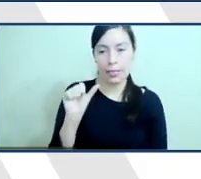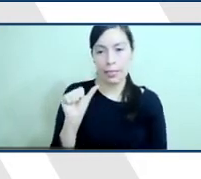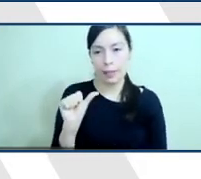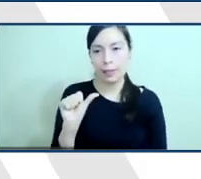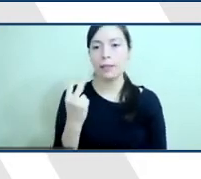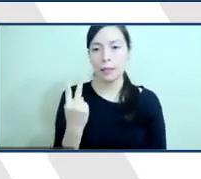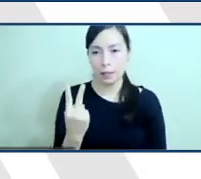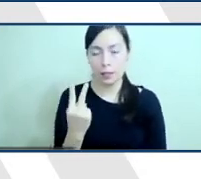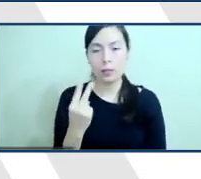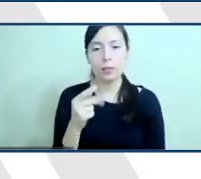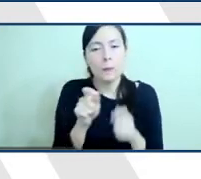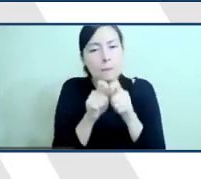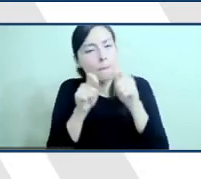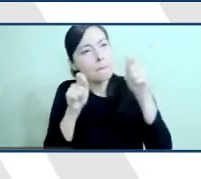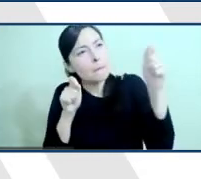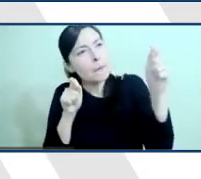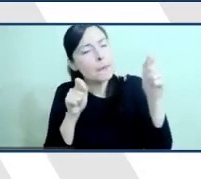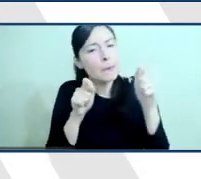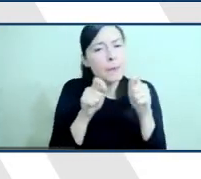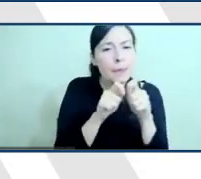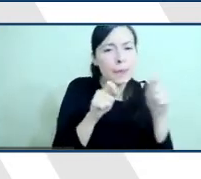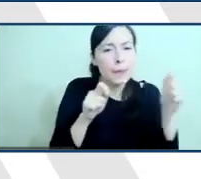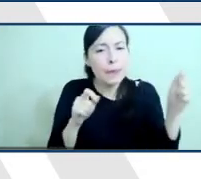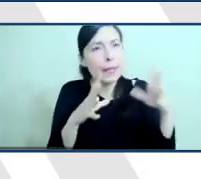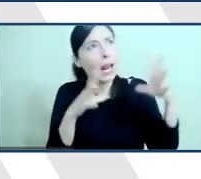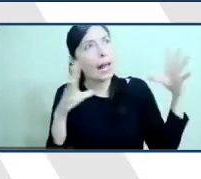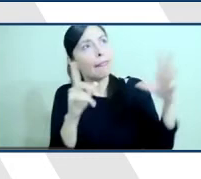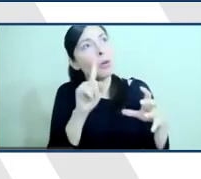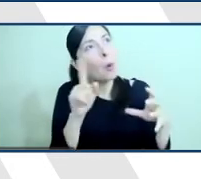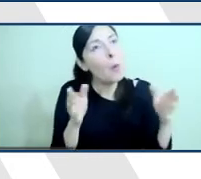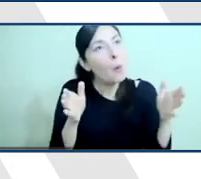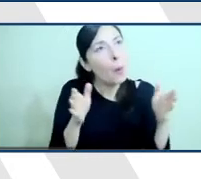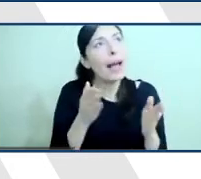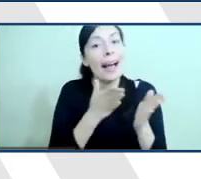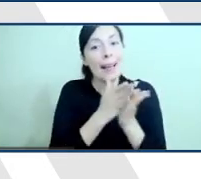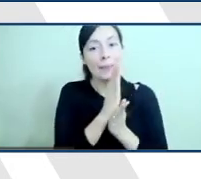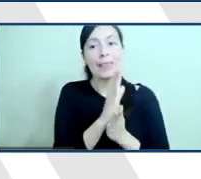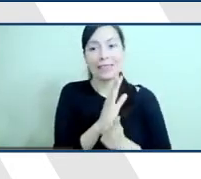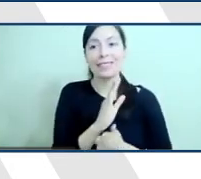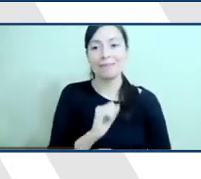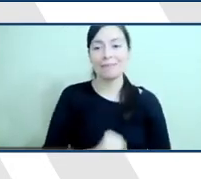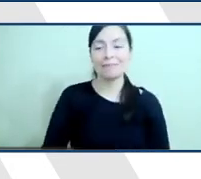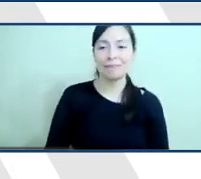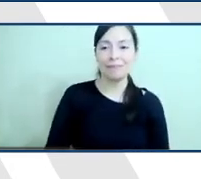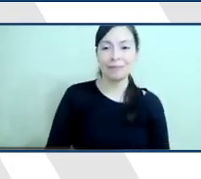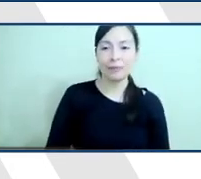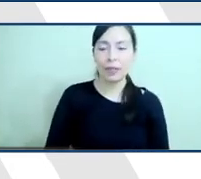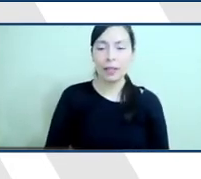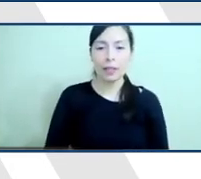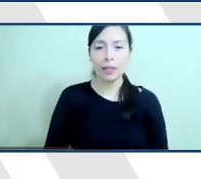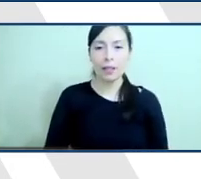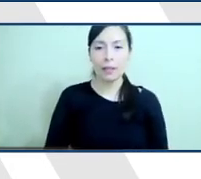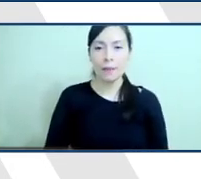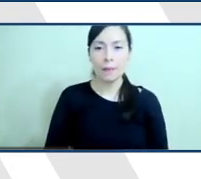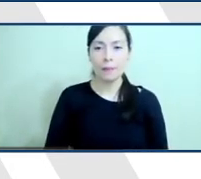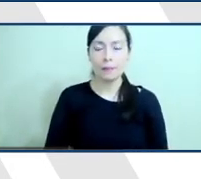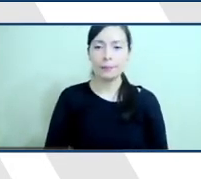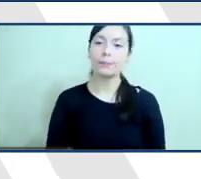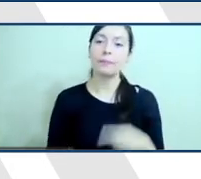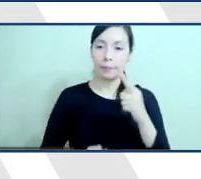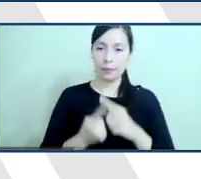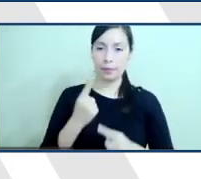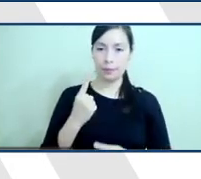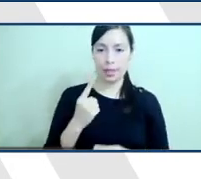sino que mediciones con equipos móviles, pero ese es el inicio del Observatorio Cerro Tololo, y que viene a ser el primer